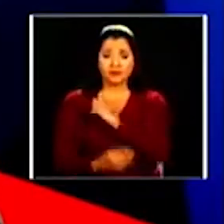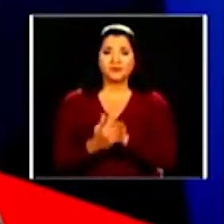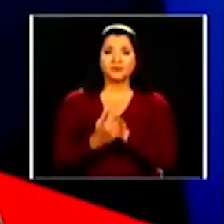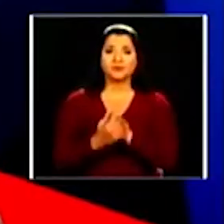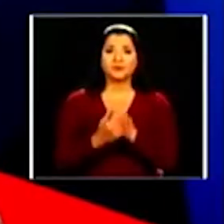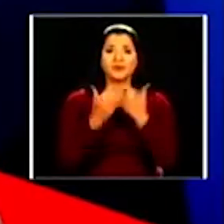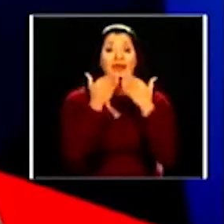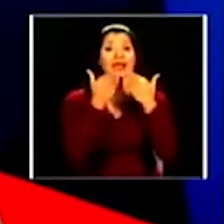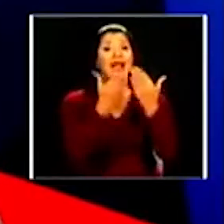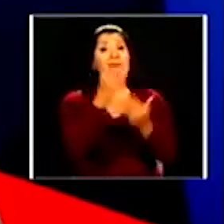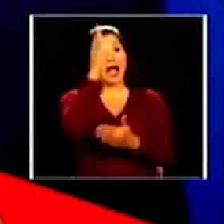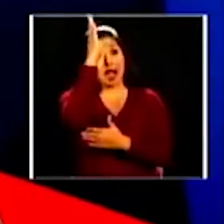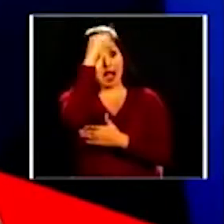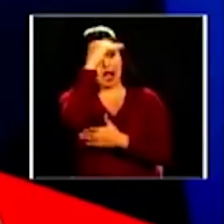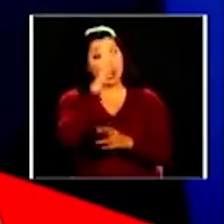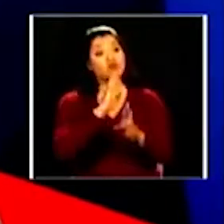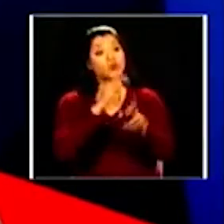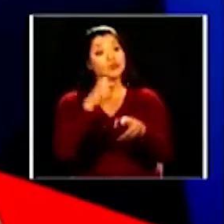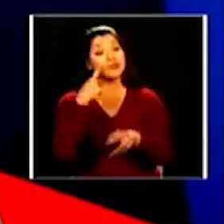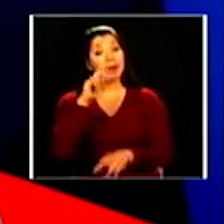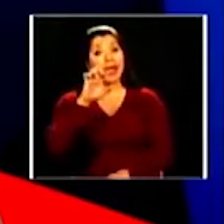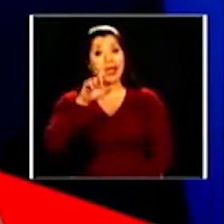Carlos, su respuesta para doña Elena.